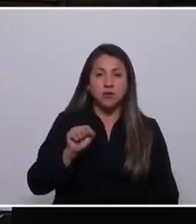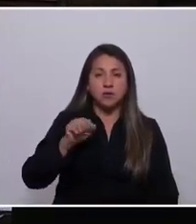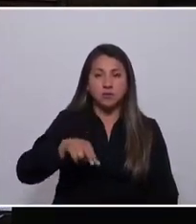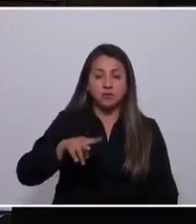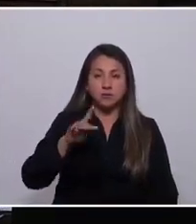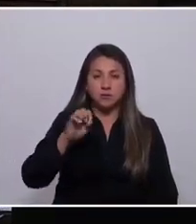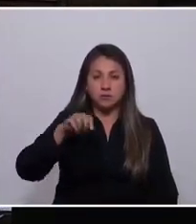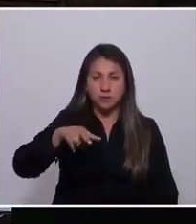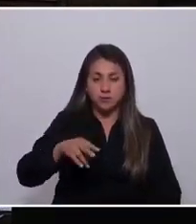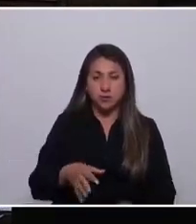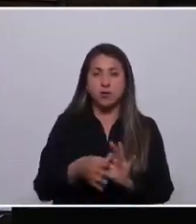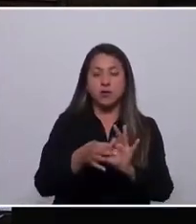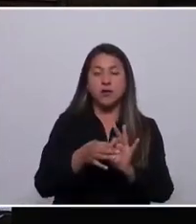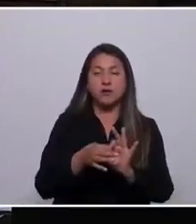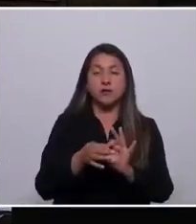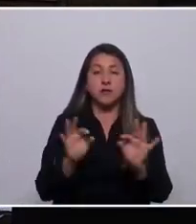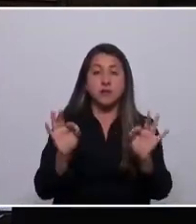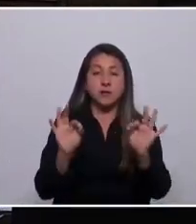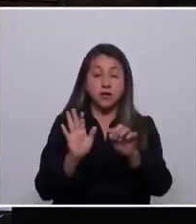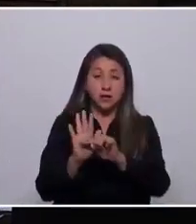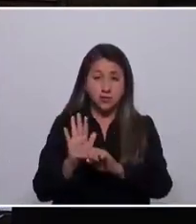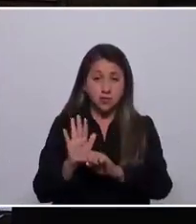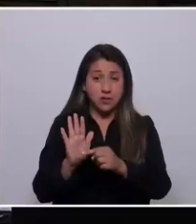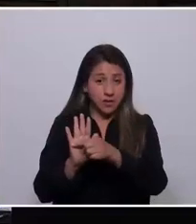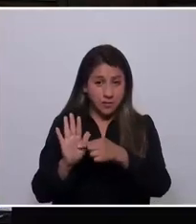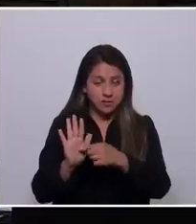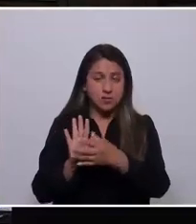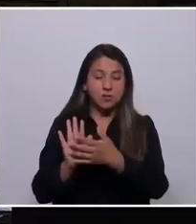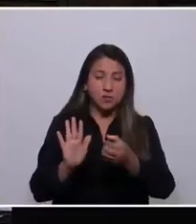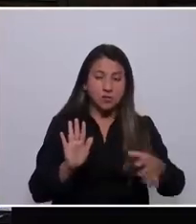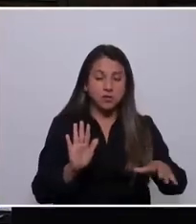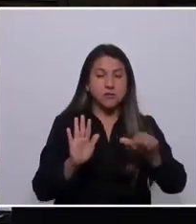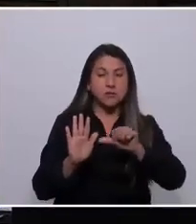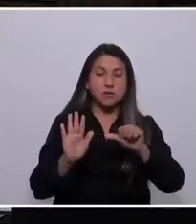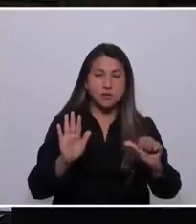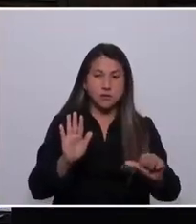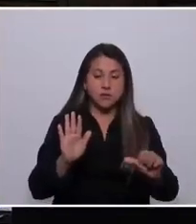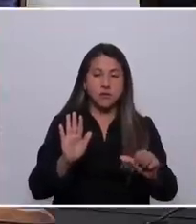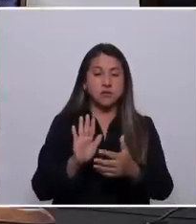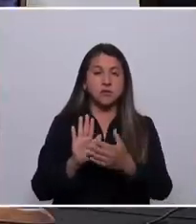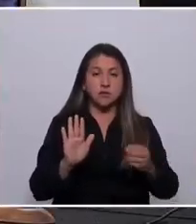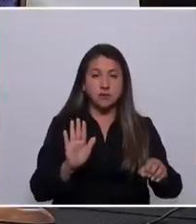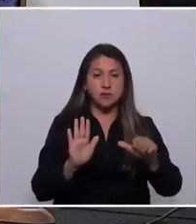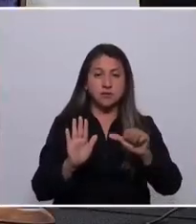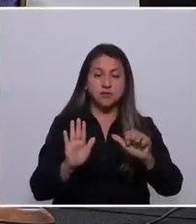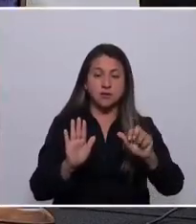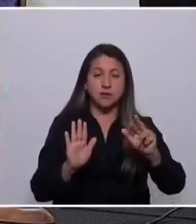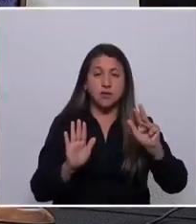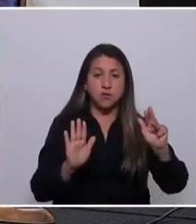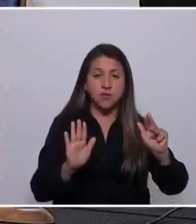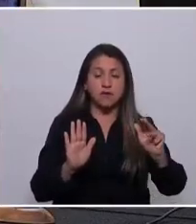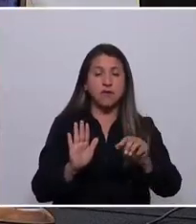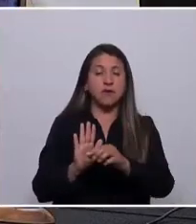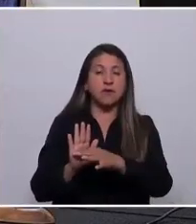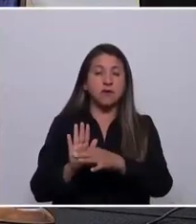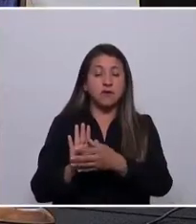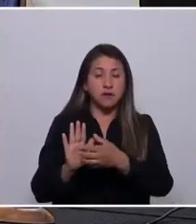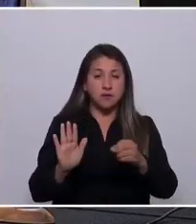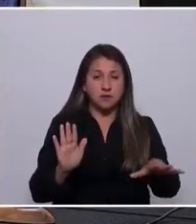Gracias. Se retiran las indicaciones 66, 69,